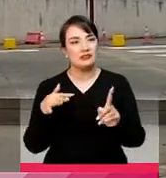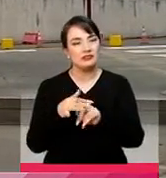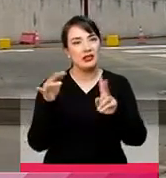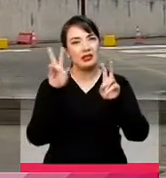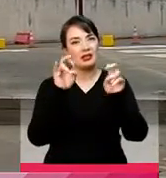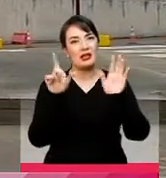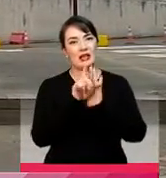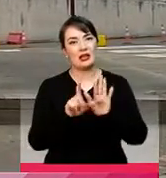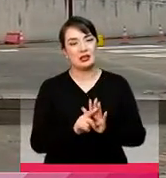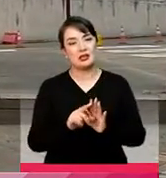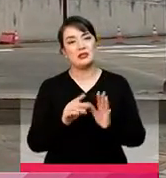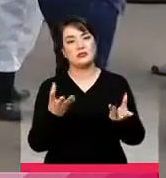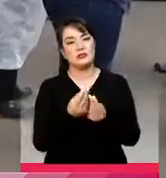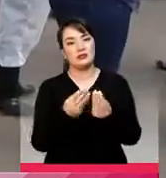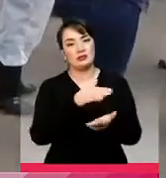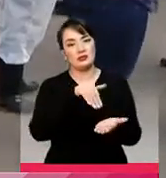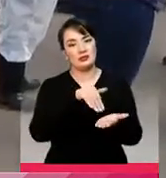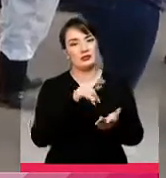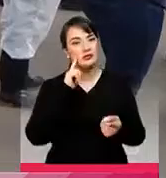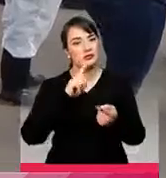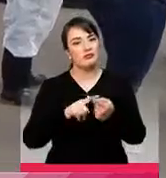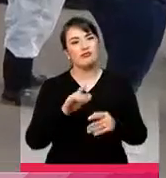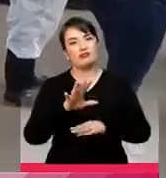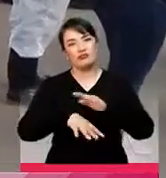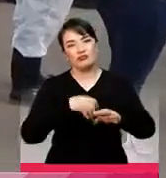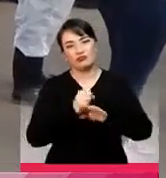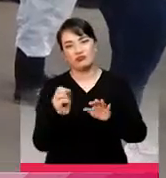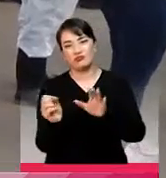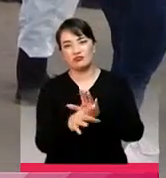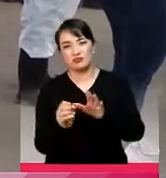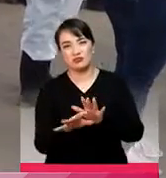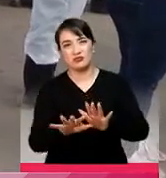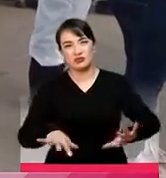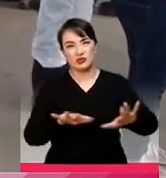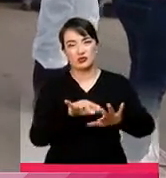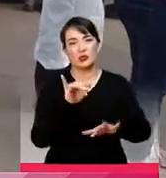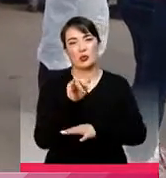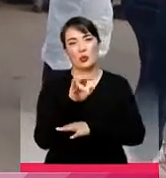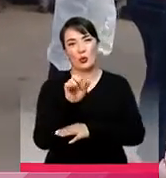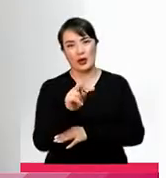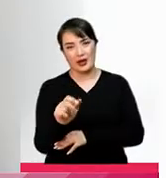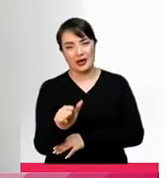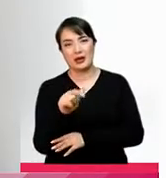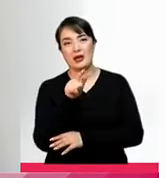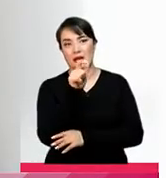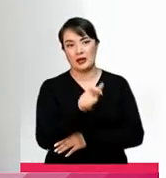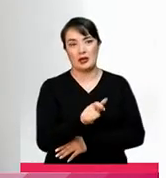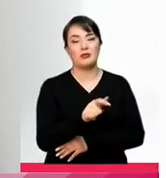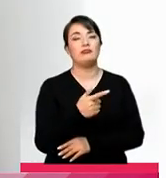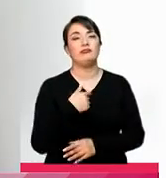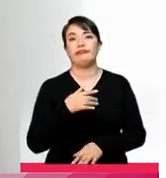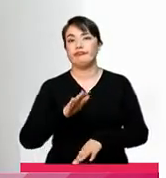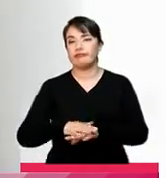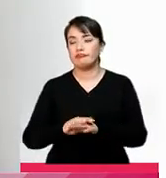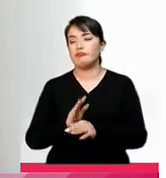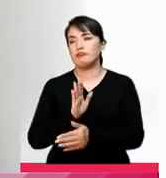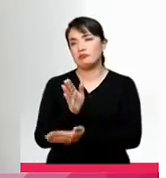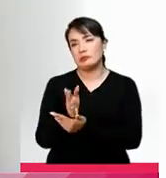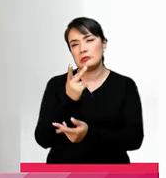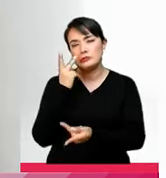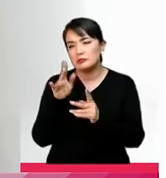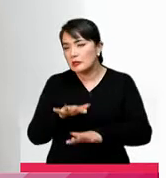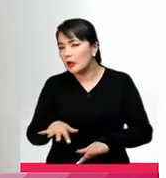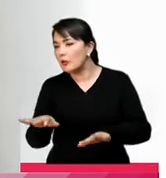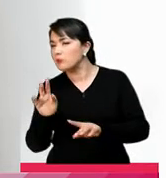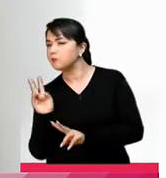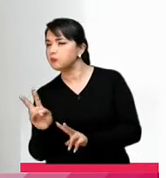centro de gerenciamiento de residuos doña juana mauricio bernal marcucci según visitas realizadas visitas